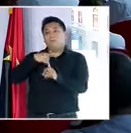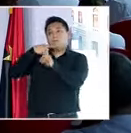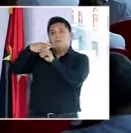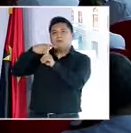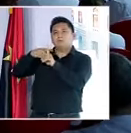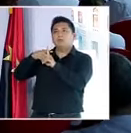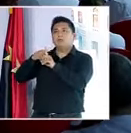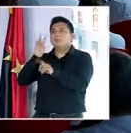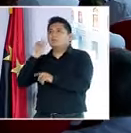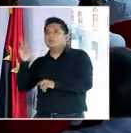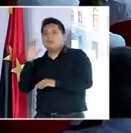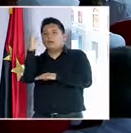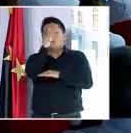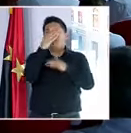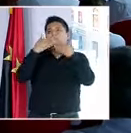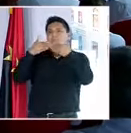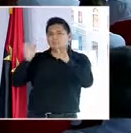en este camino.